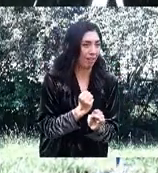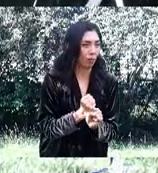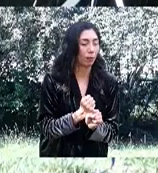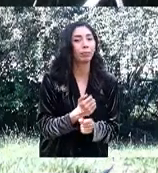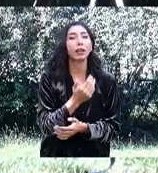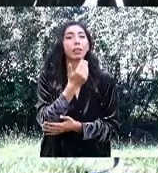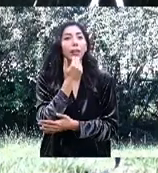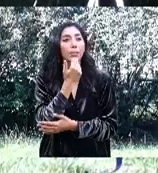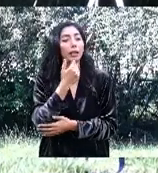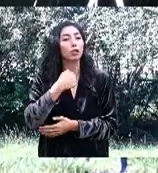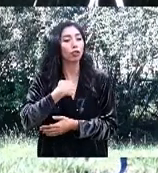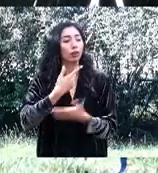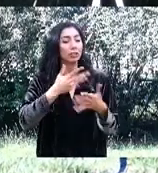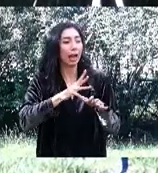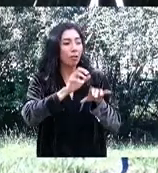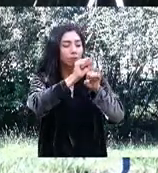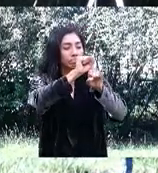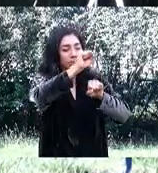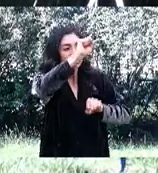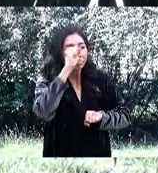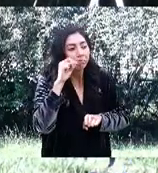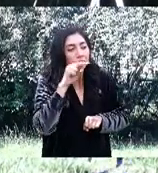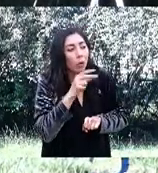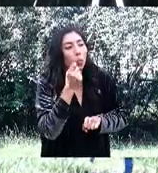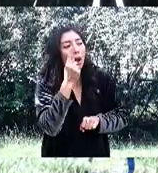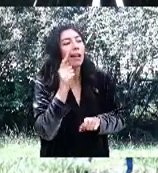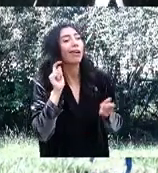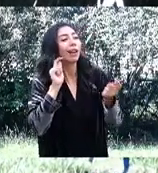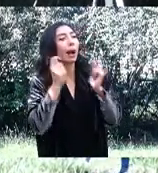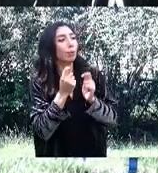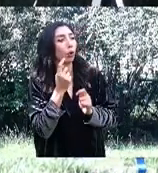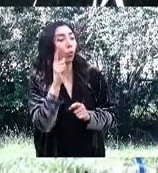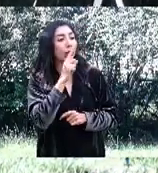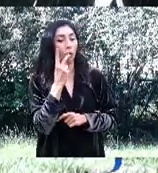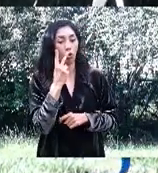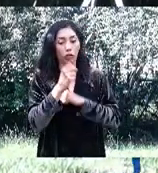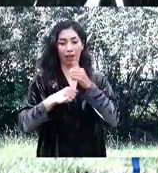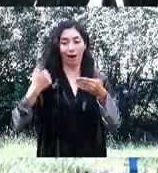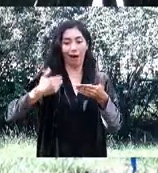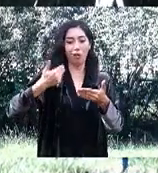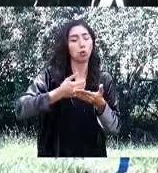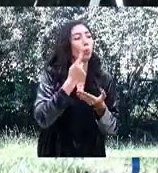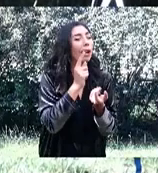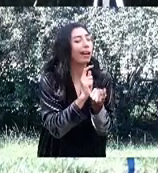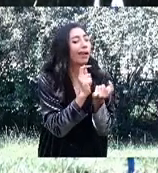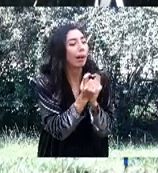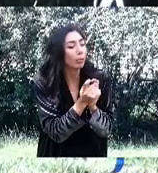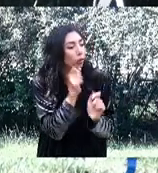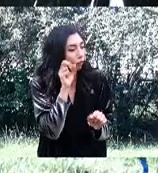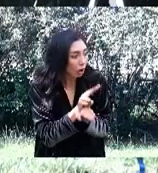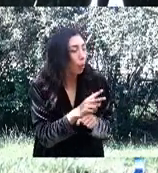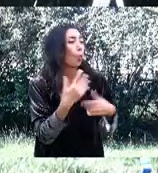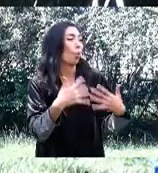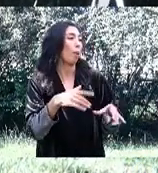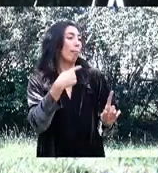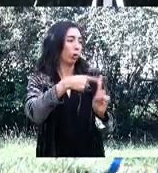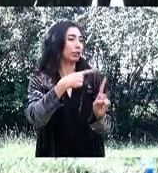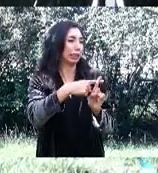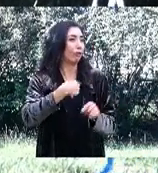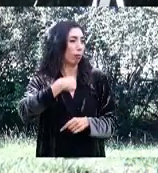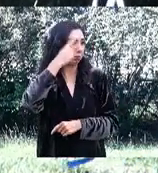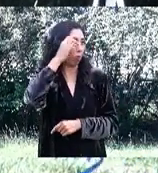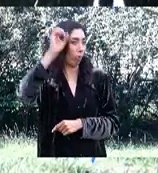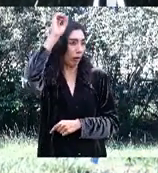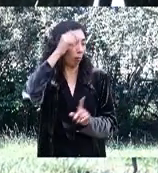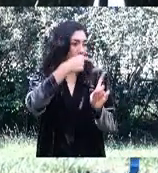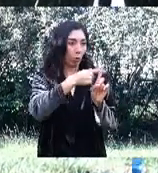respecto de los cambios que se han hecho acá en los últimos dos años y me parecen muy apropiados muy positivos quiero dejarles